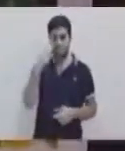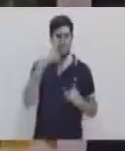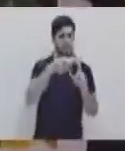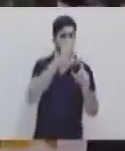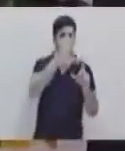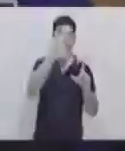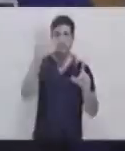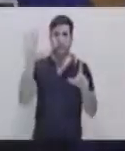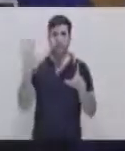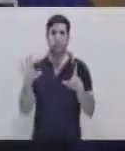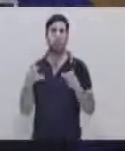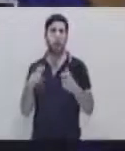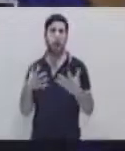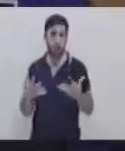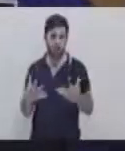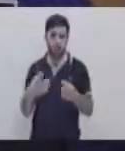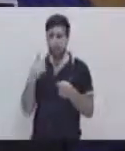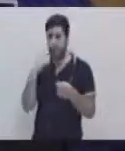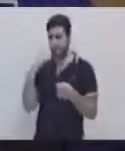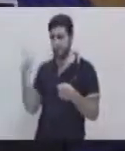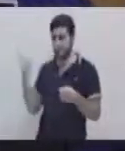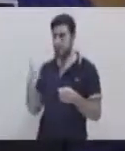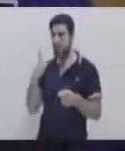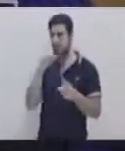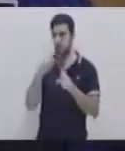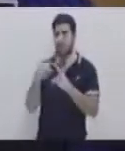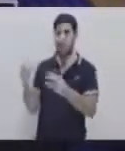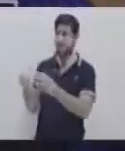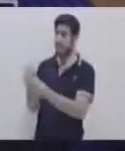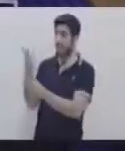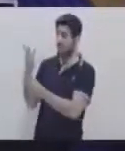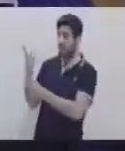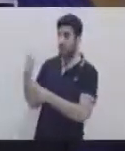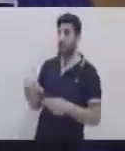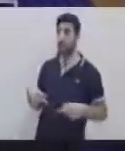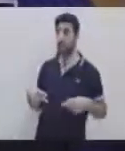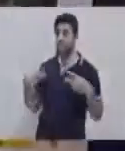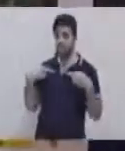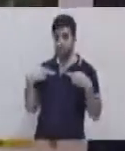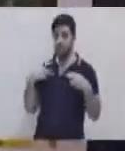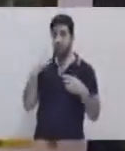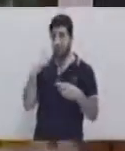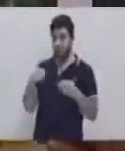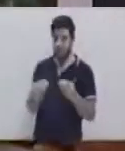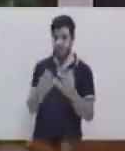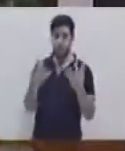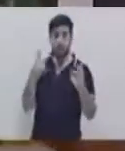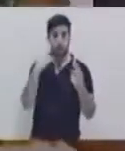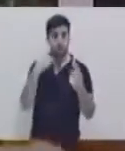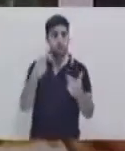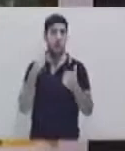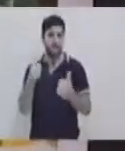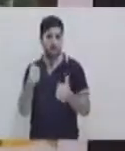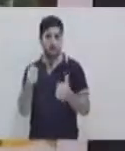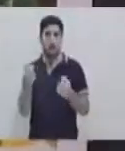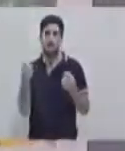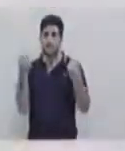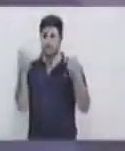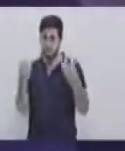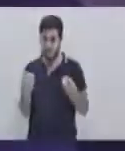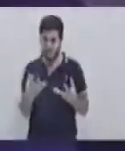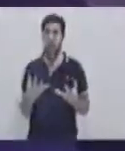todos son de color verde. Y eso significa que las plantas están vivas y que tienen salud